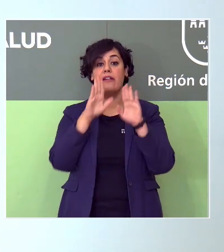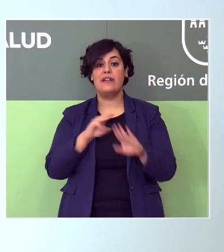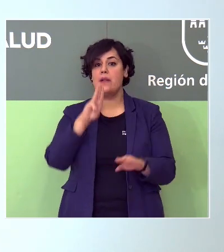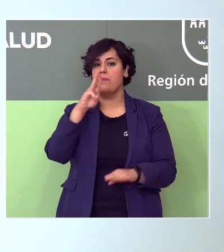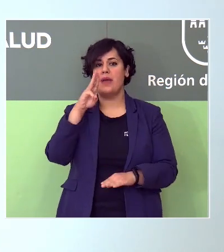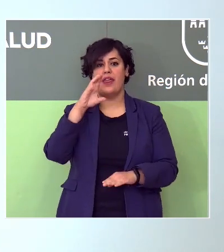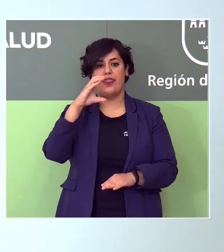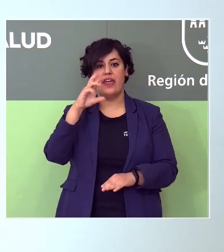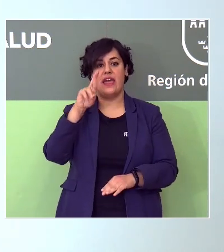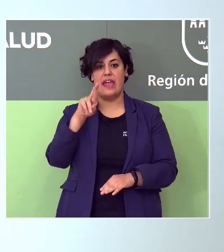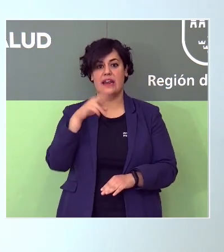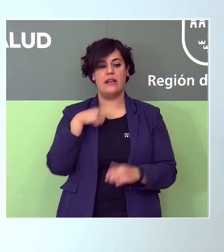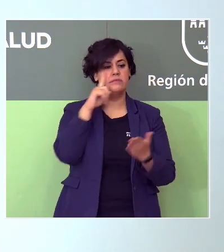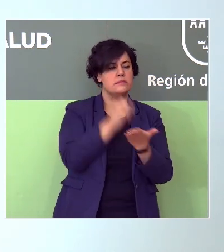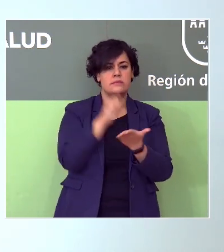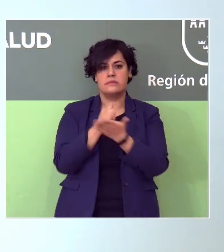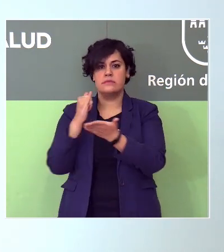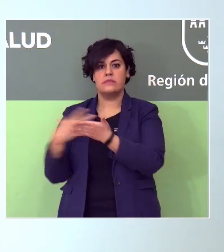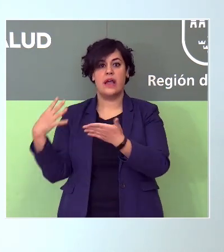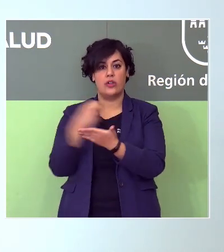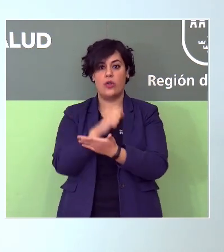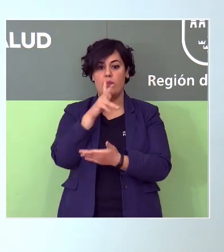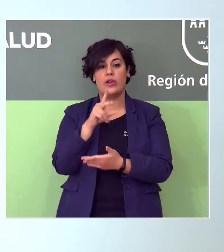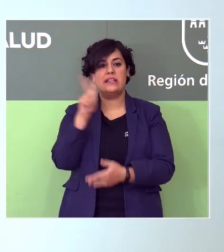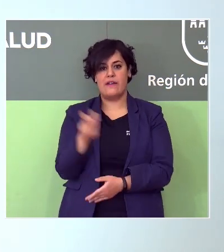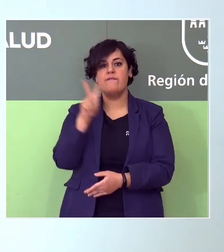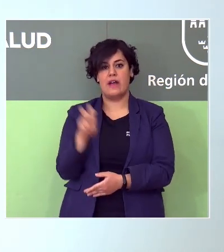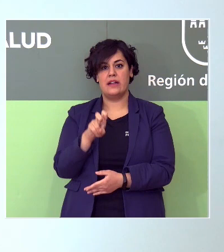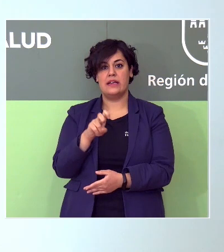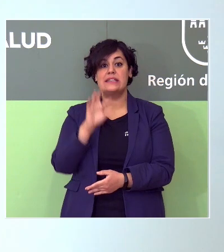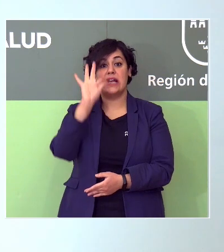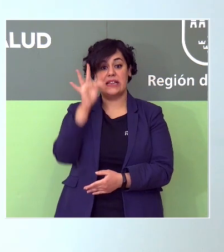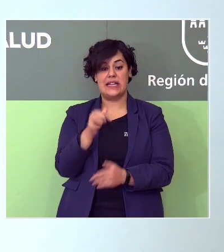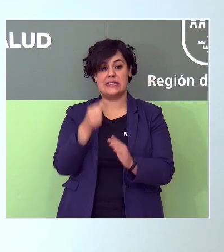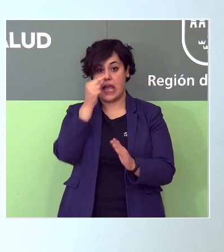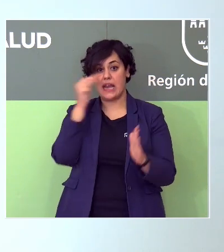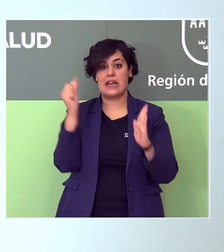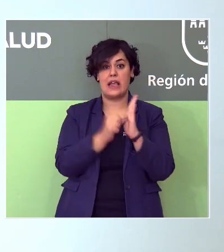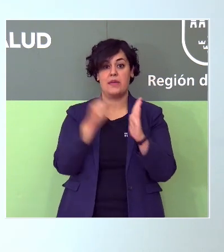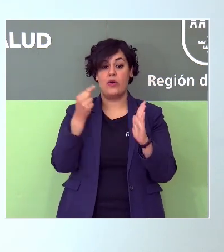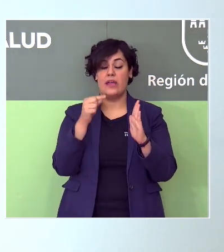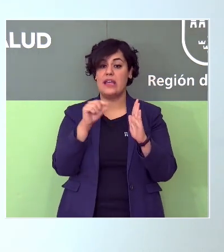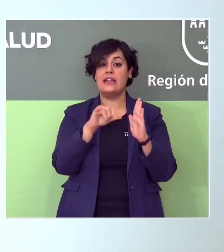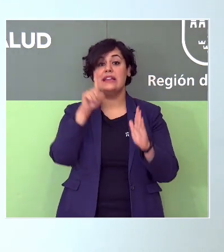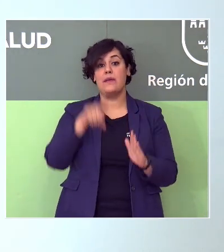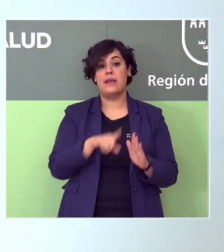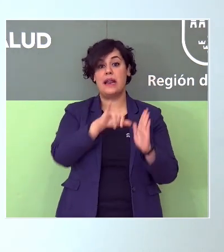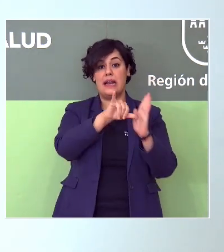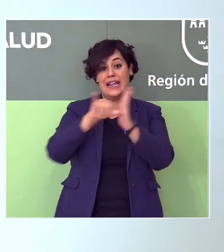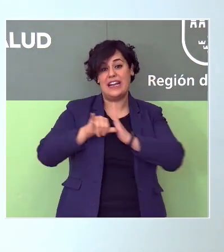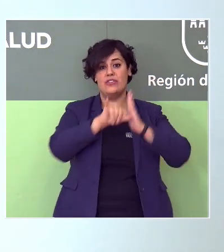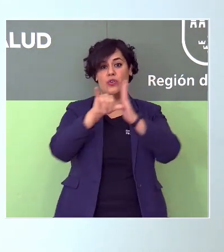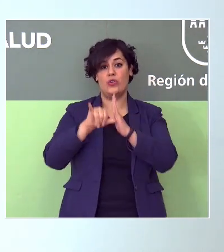PCR, por su mayor calidad para validar estos test rápidos, esta vez en el entorno de las residencias y centros de personas